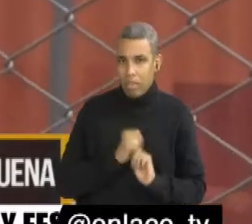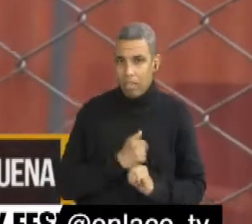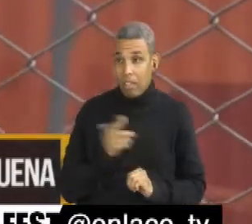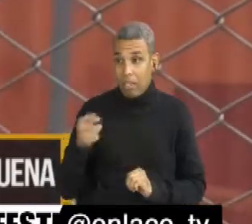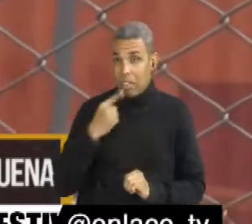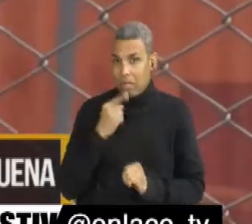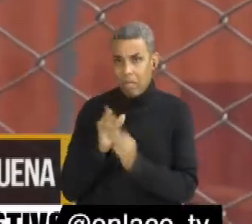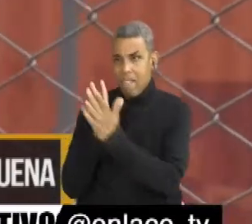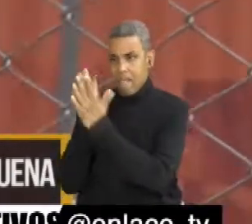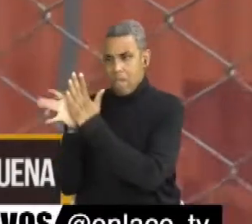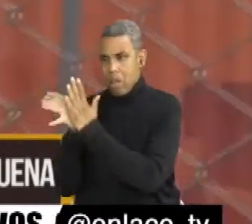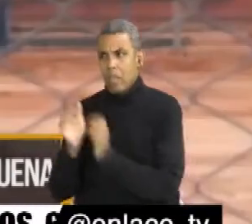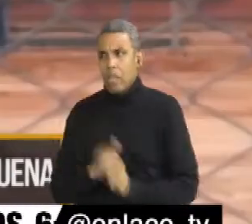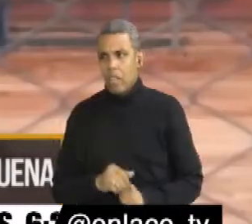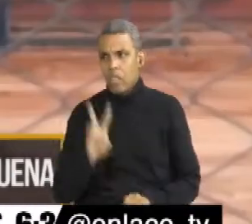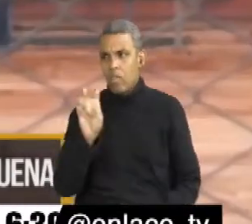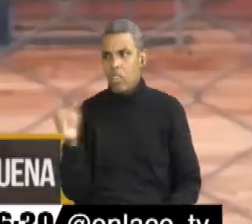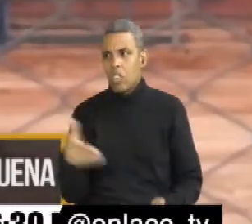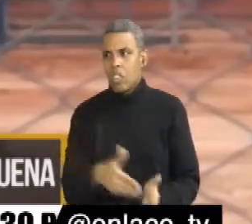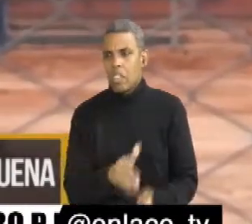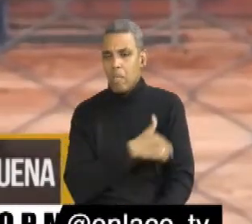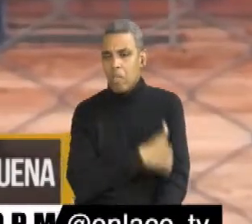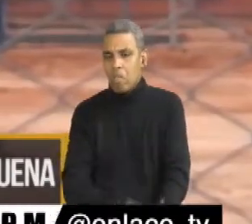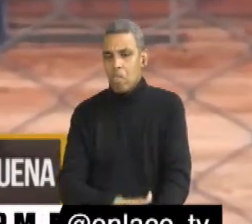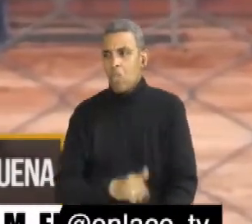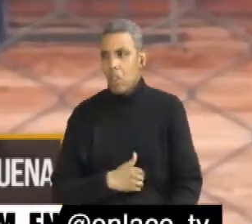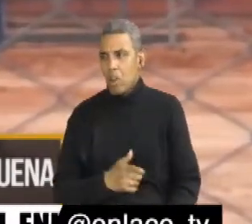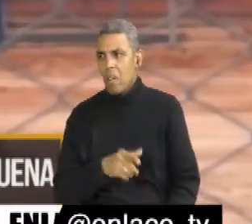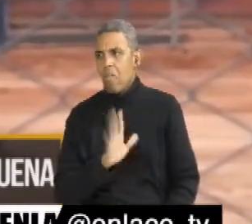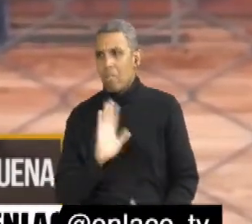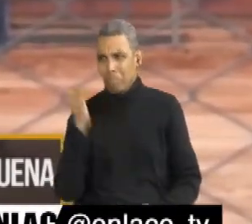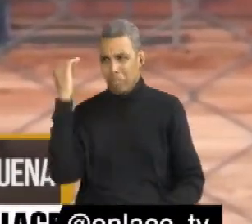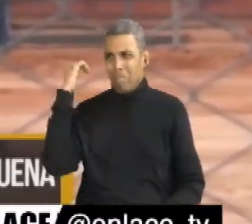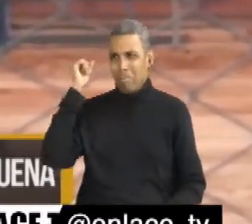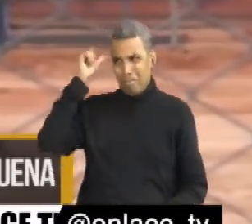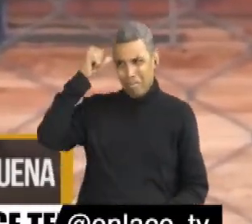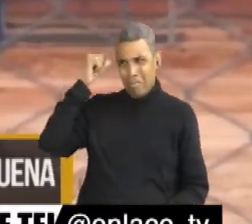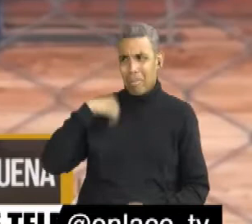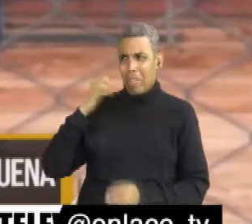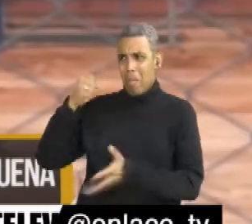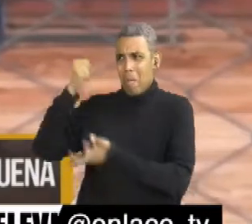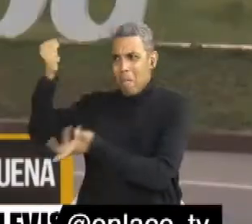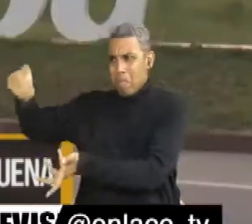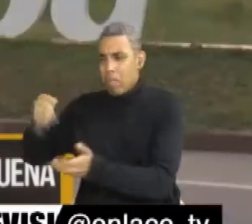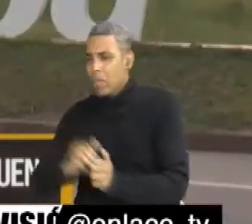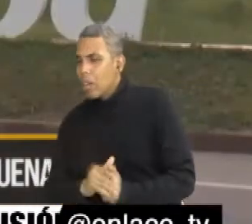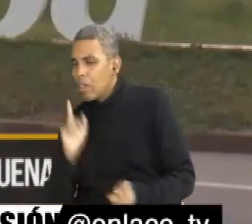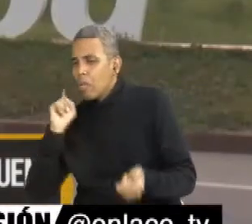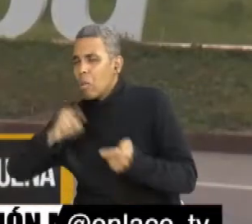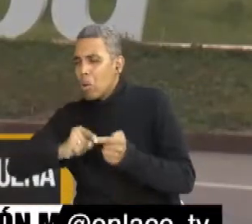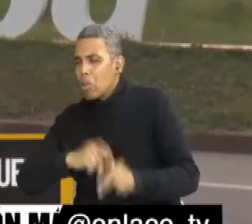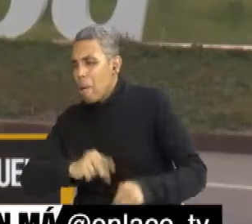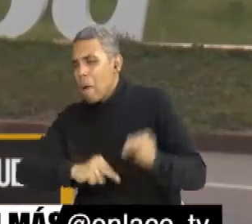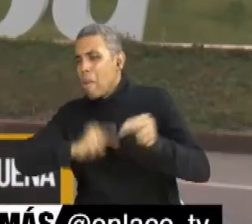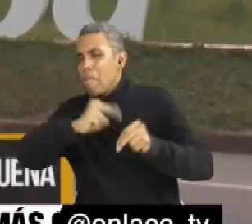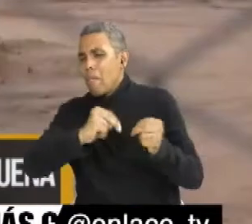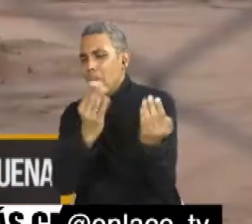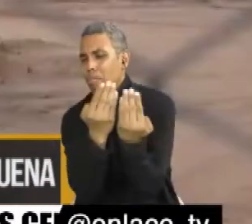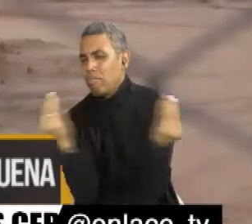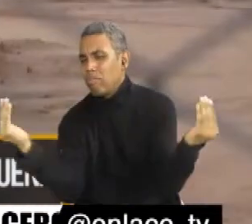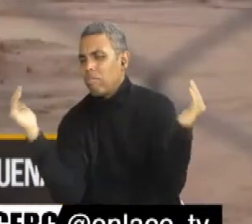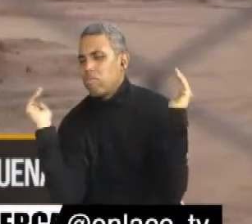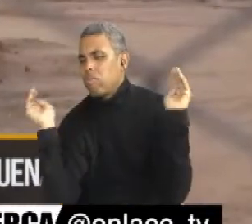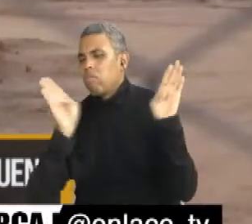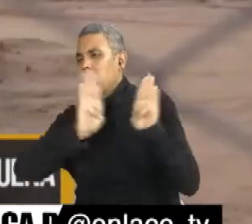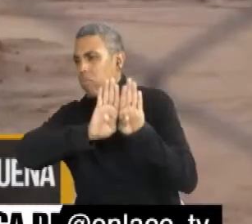7.300 millones de pesos, para la construcción de una planta de lixiviados que nunca se ejecutó y en la que estarían vinculados funcionarios